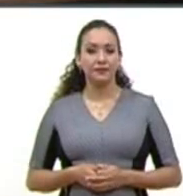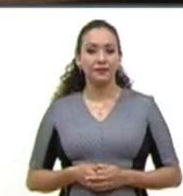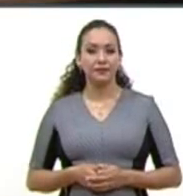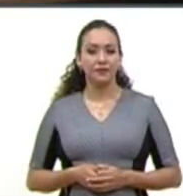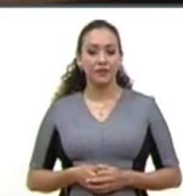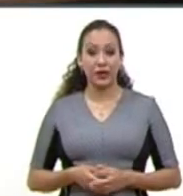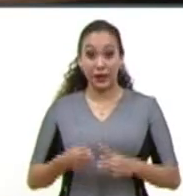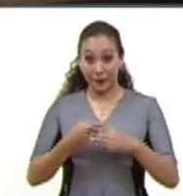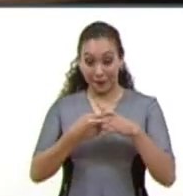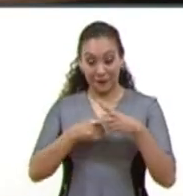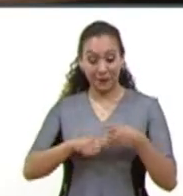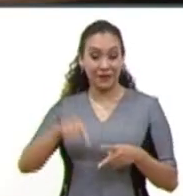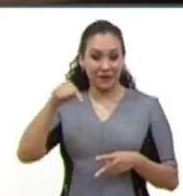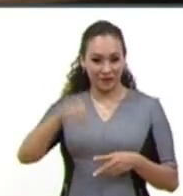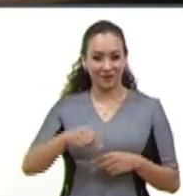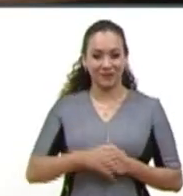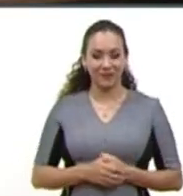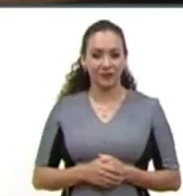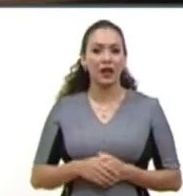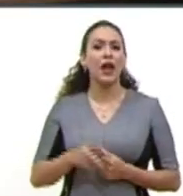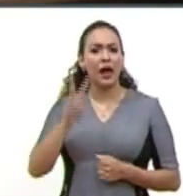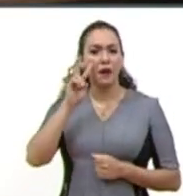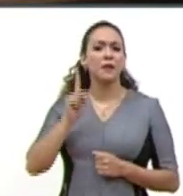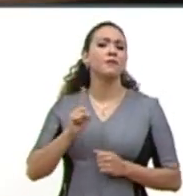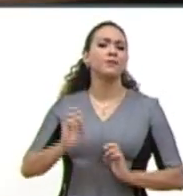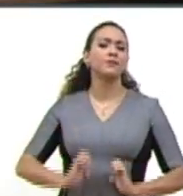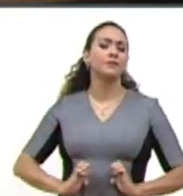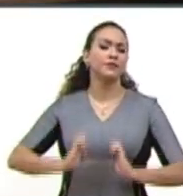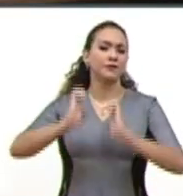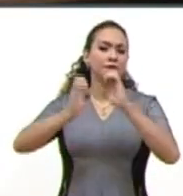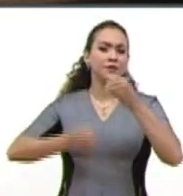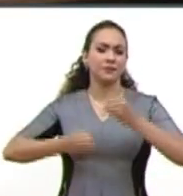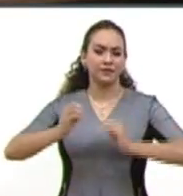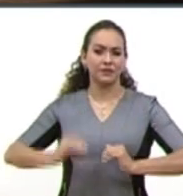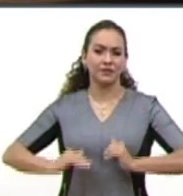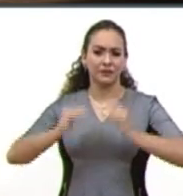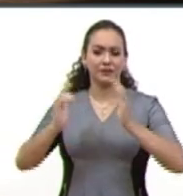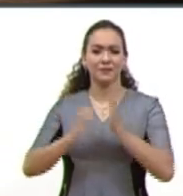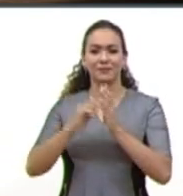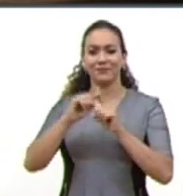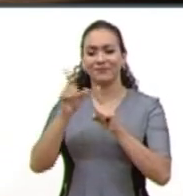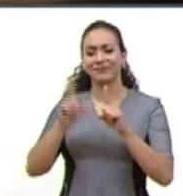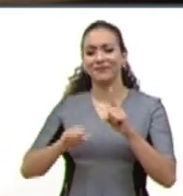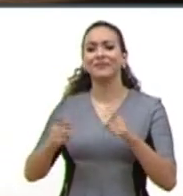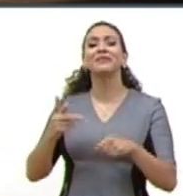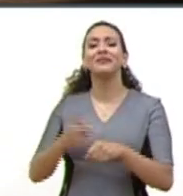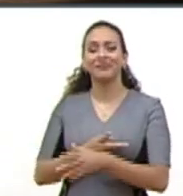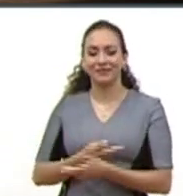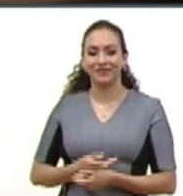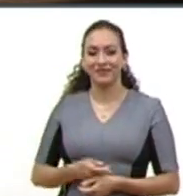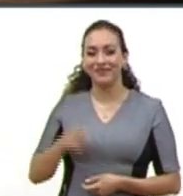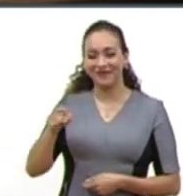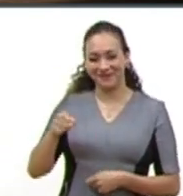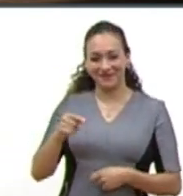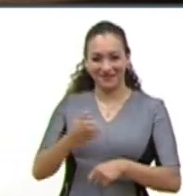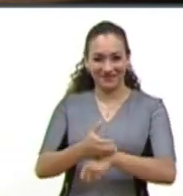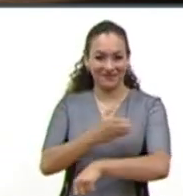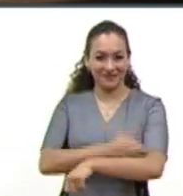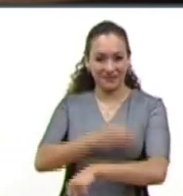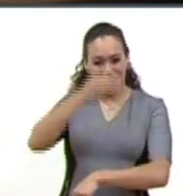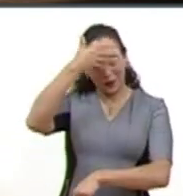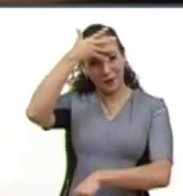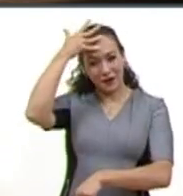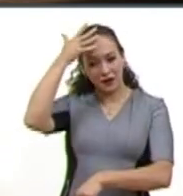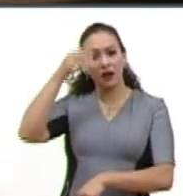Iniciamos este espacio de noticias desde el edificio sede del máximo tribunal del país, en donde se encuentra mi compañero Mario López Peña, quien